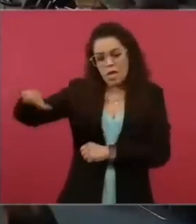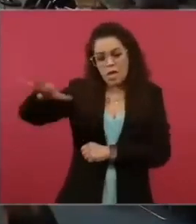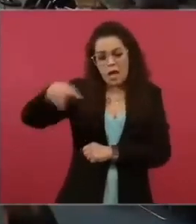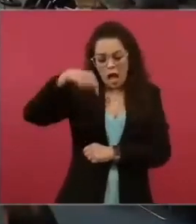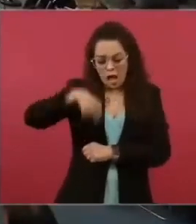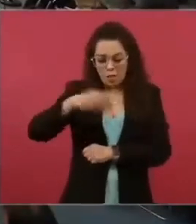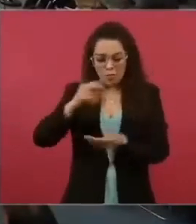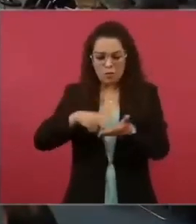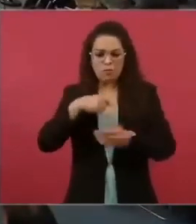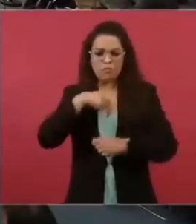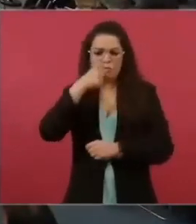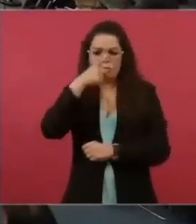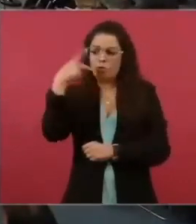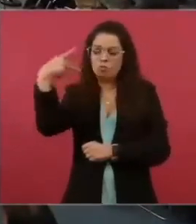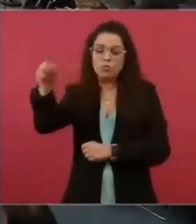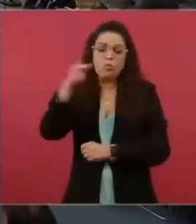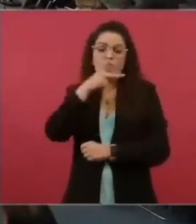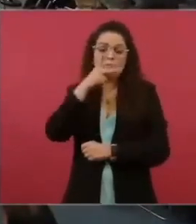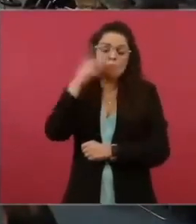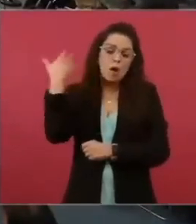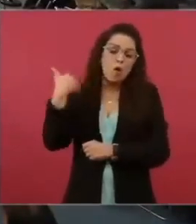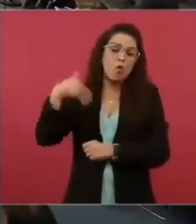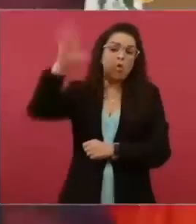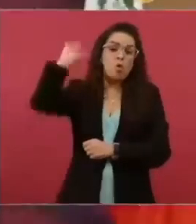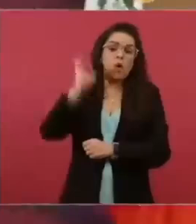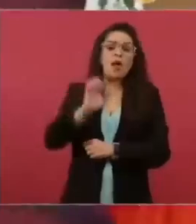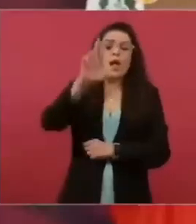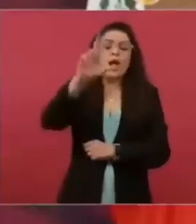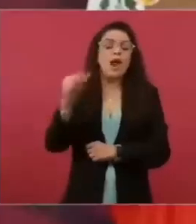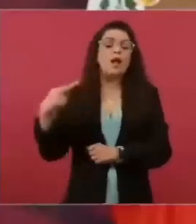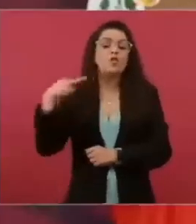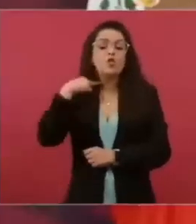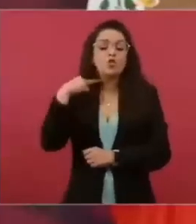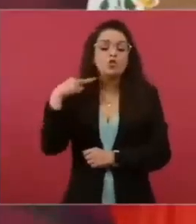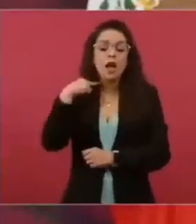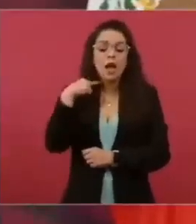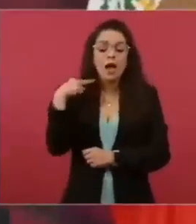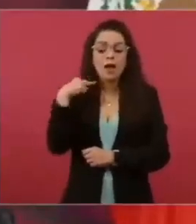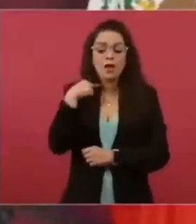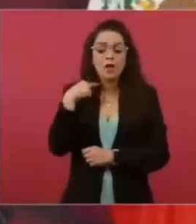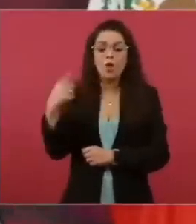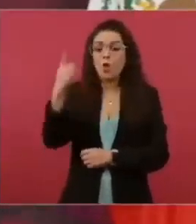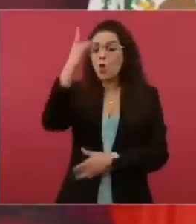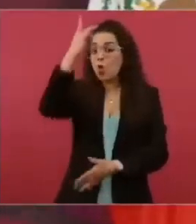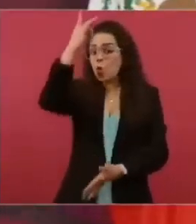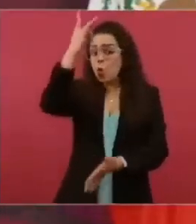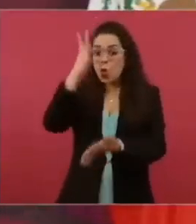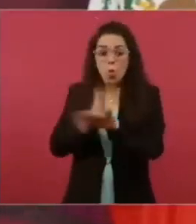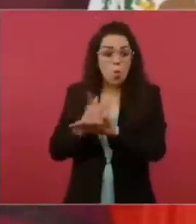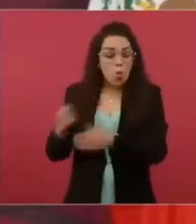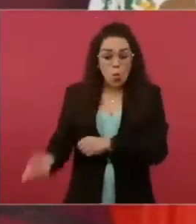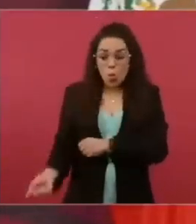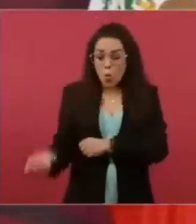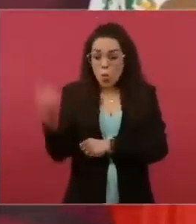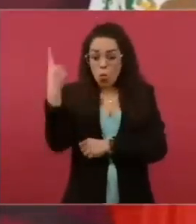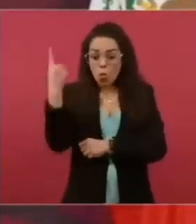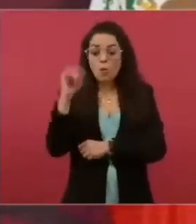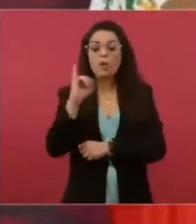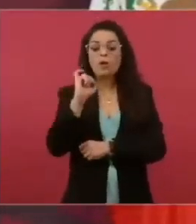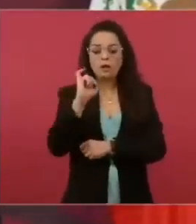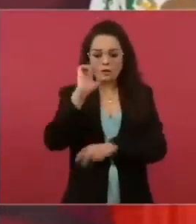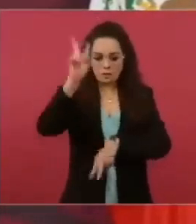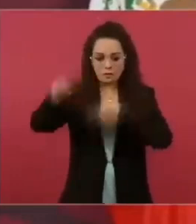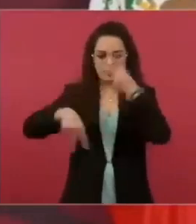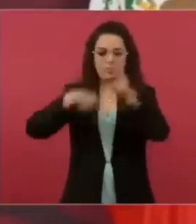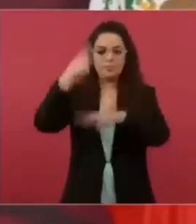aquí, era notario y era el único que aceptaba ir a levantar un acta